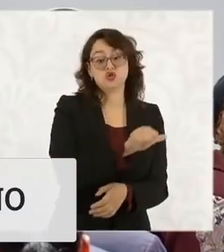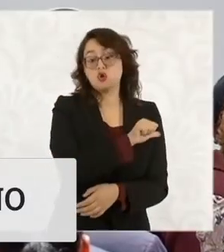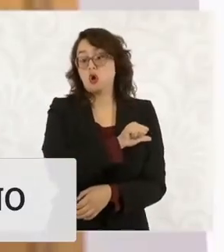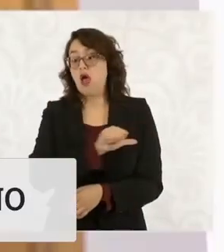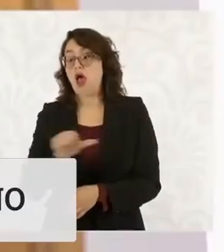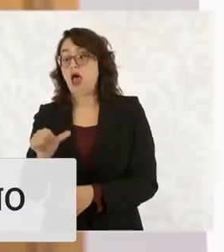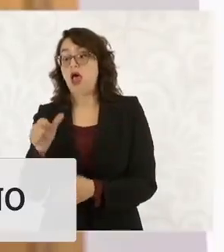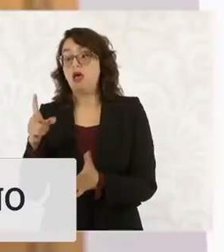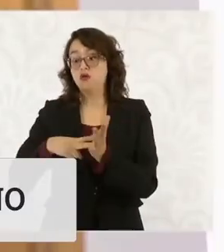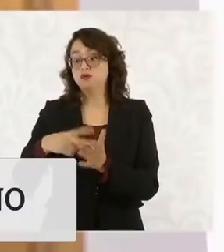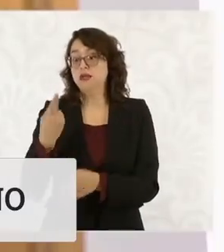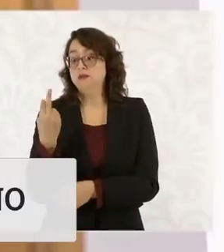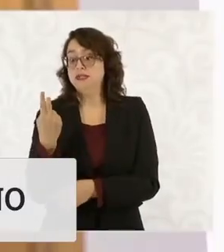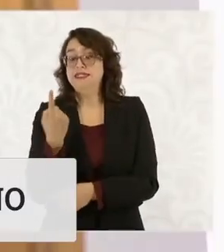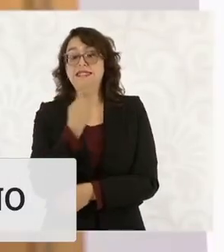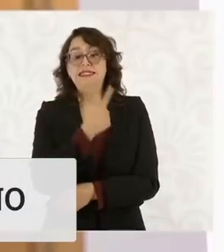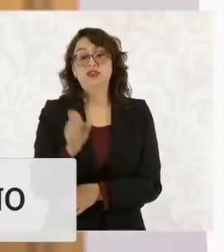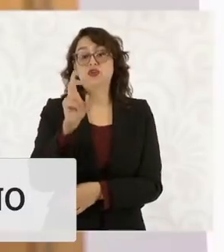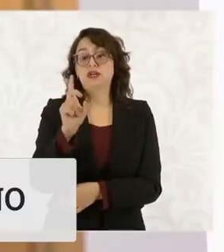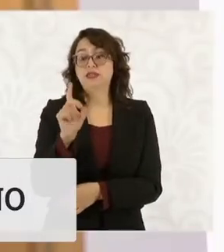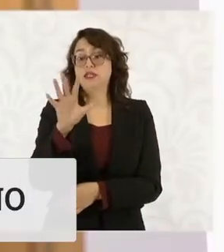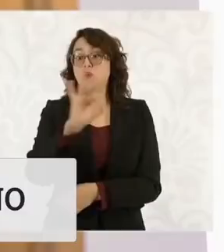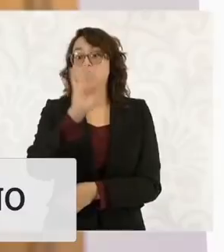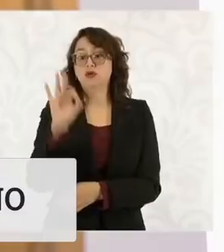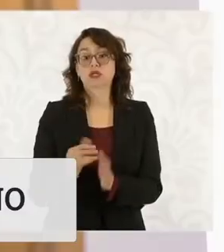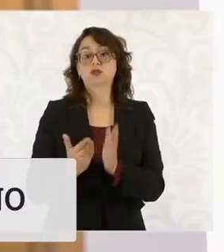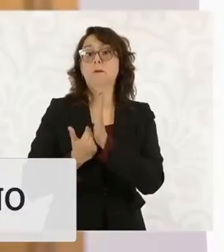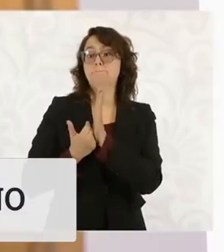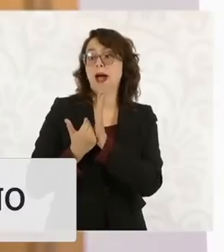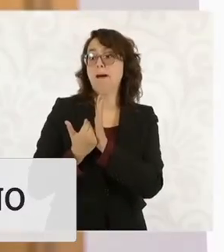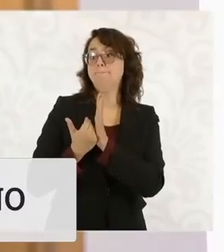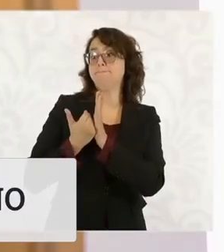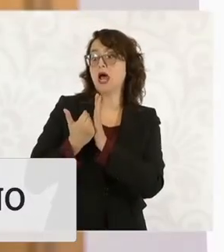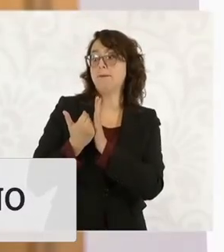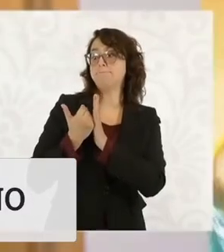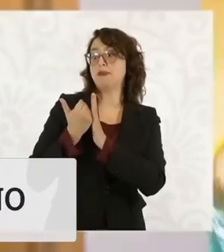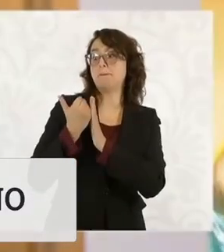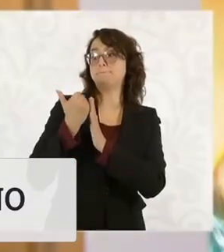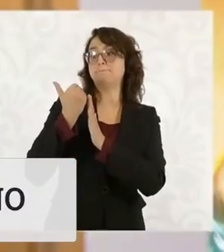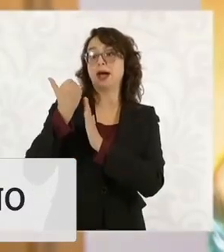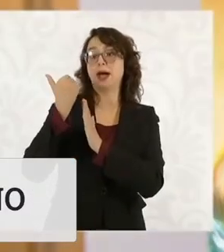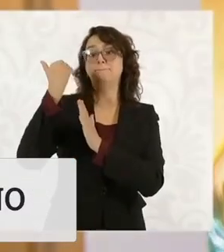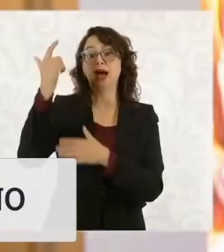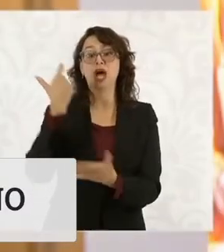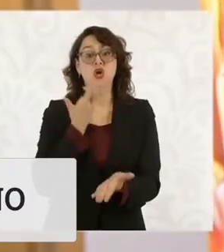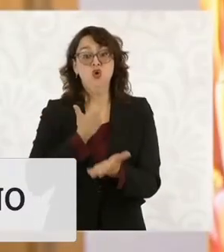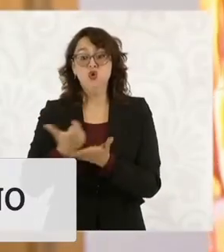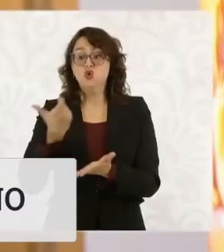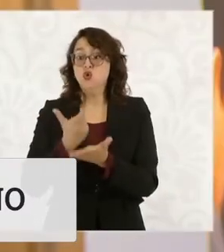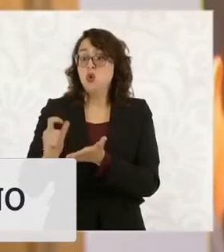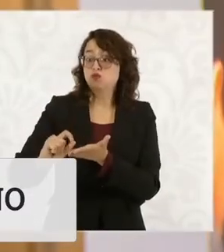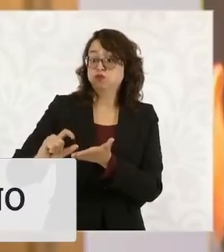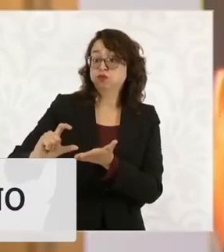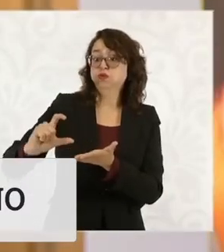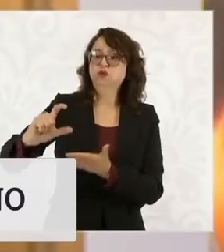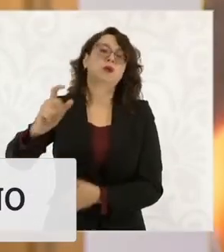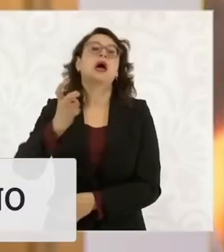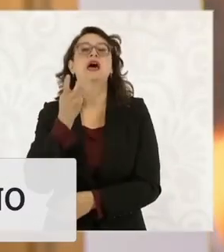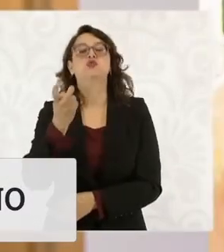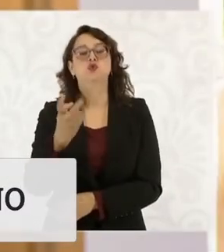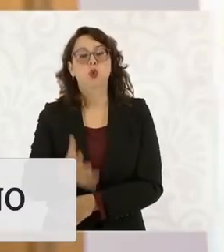2018 de 135%. El aumento al salario mínimo ha sido un acto de